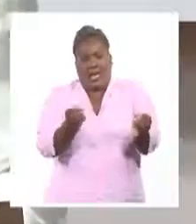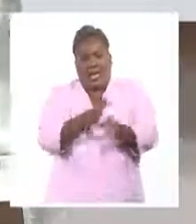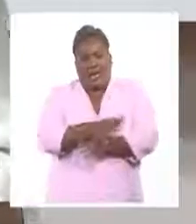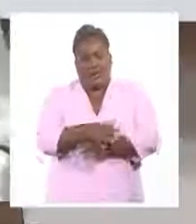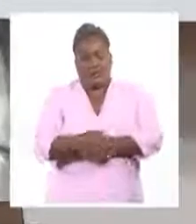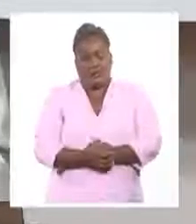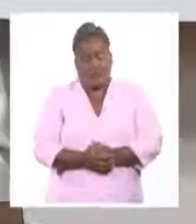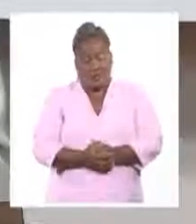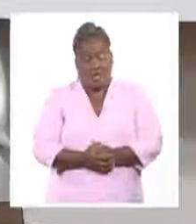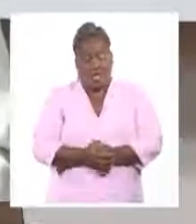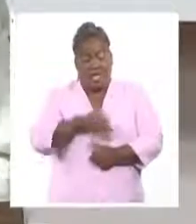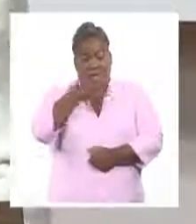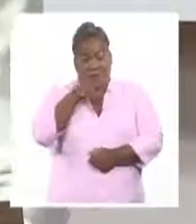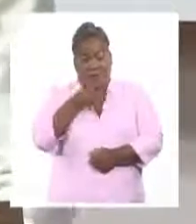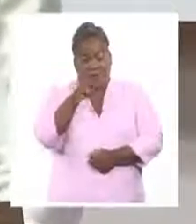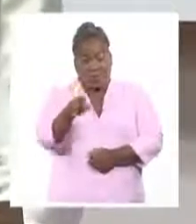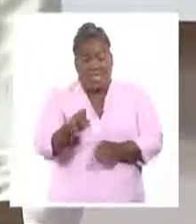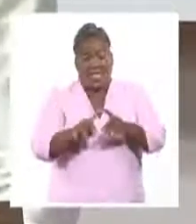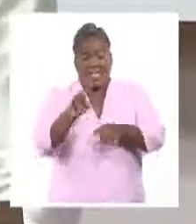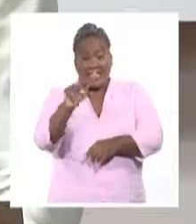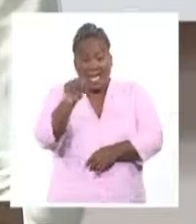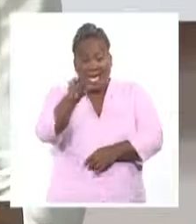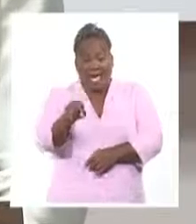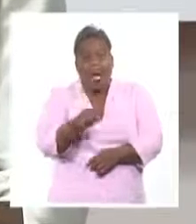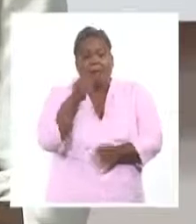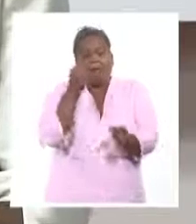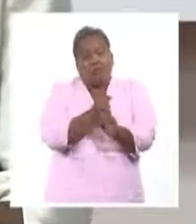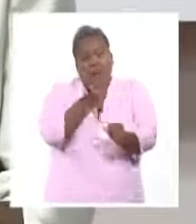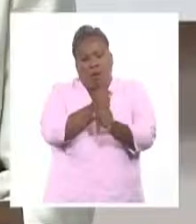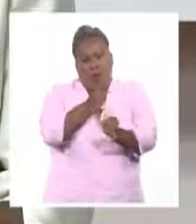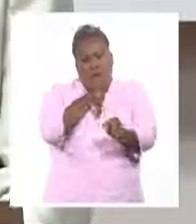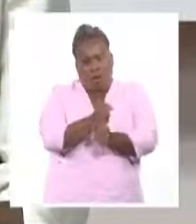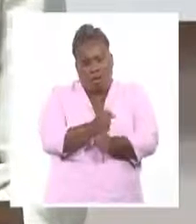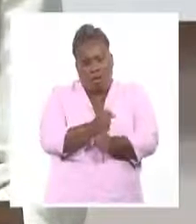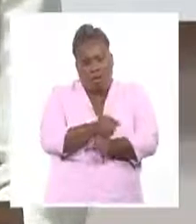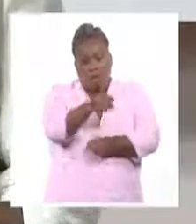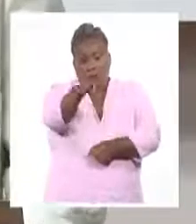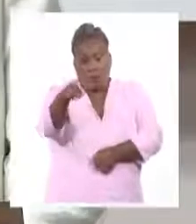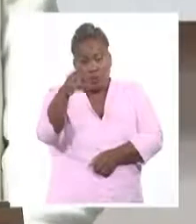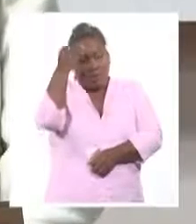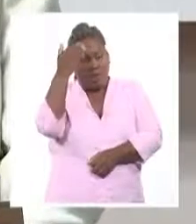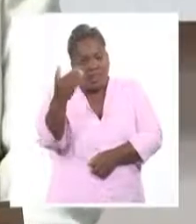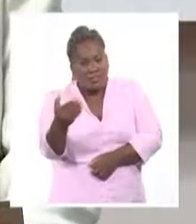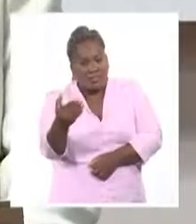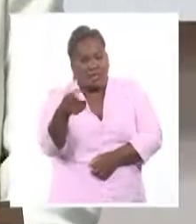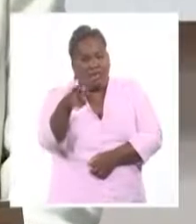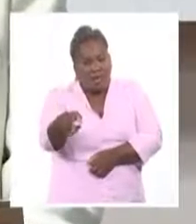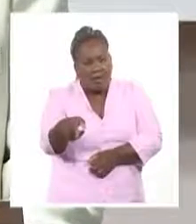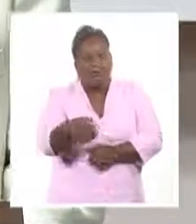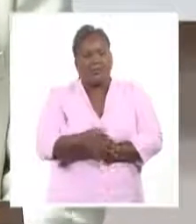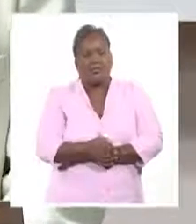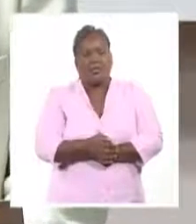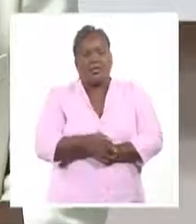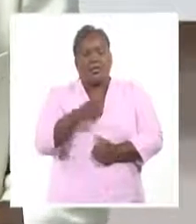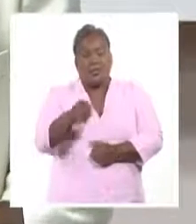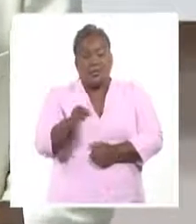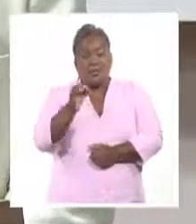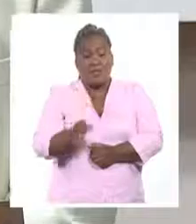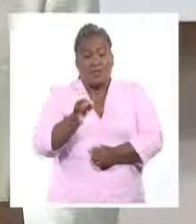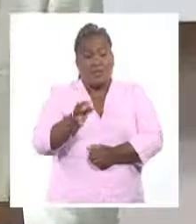a ustedes de un tema en el que hemos trabajado gracias a ustedes. En particular agradezco el desvelo por estos asuntos que siempre